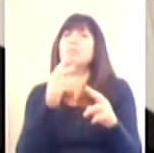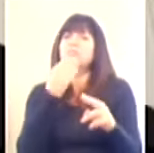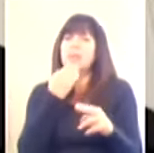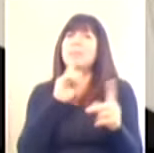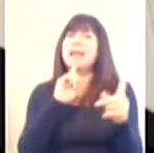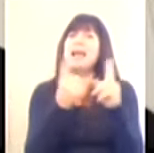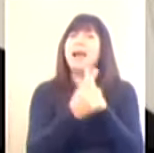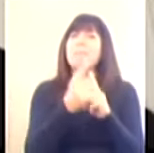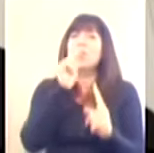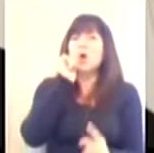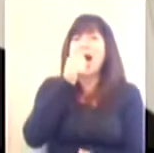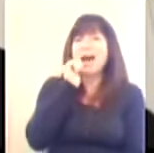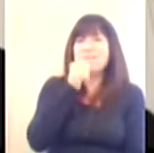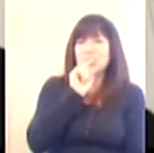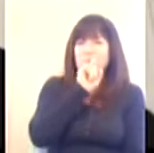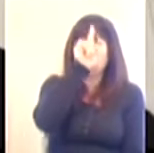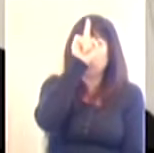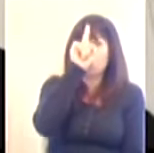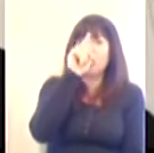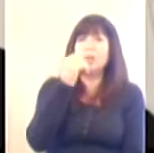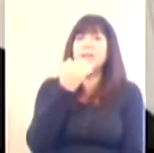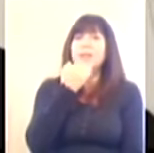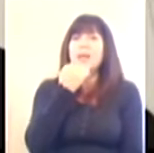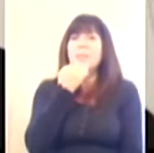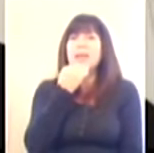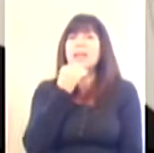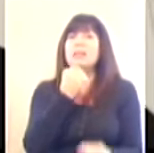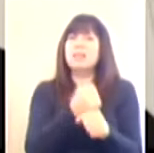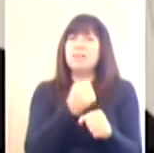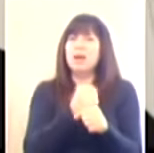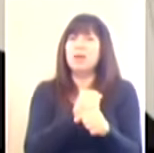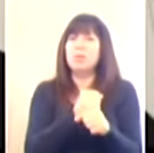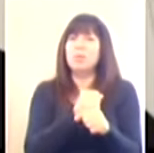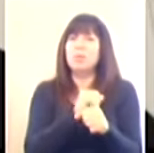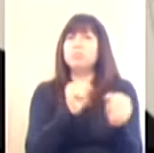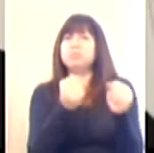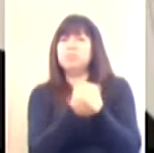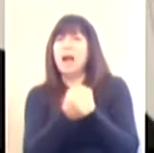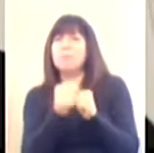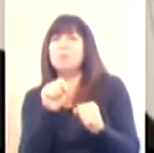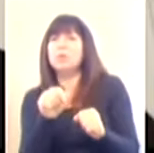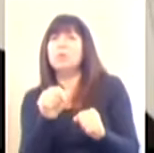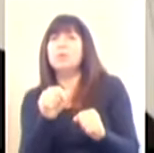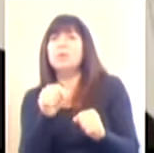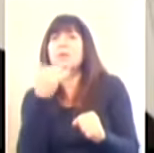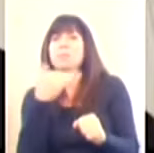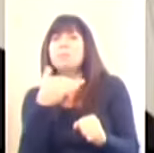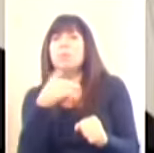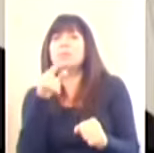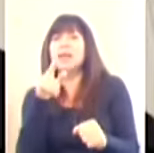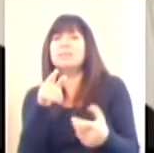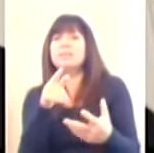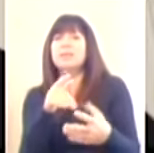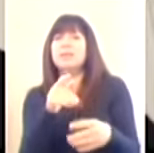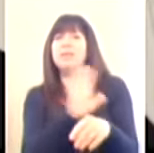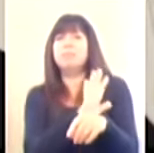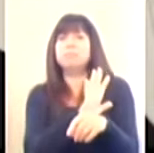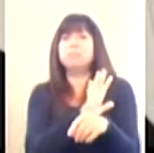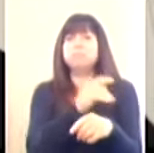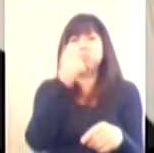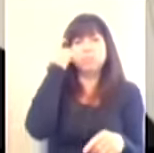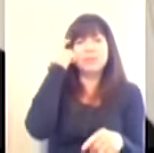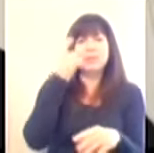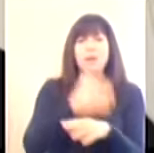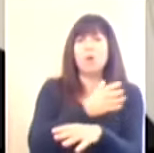trabajo. Y a veces daba la sensación antes de esta pandemia que había cosas que nunca íbamos a poder cambiar. Estábamos